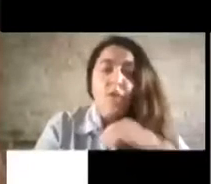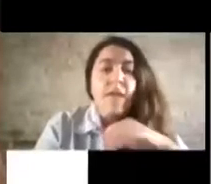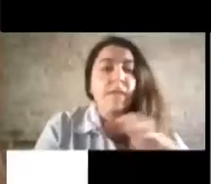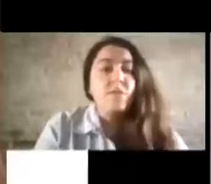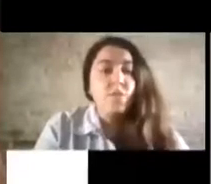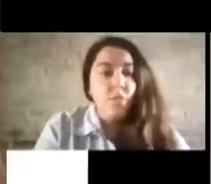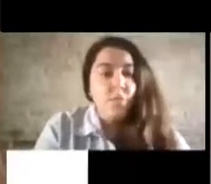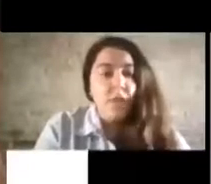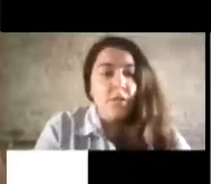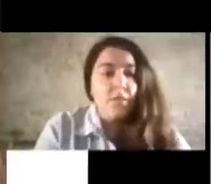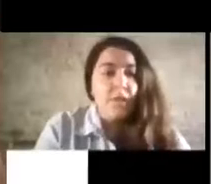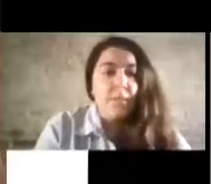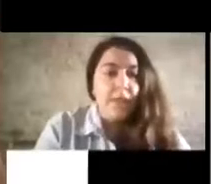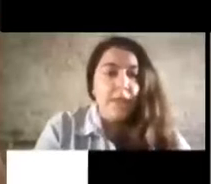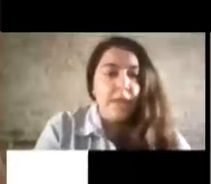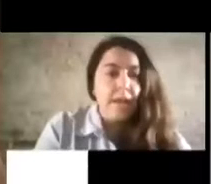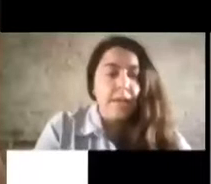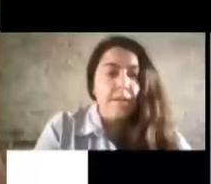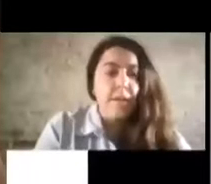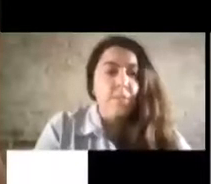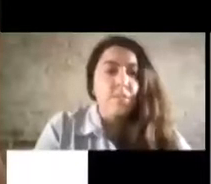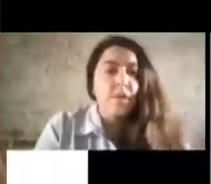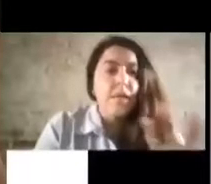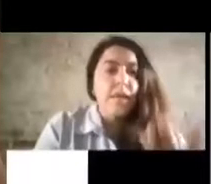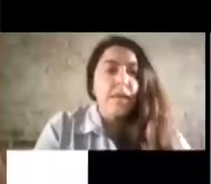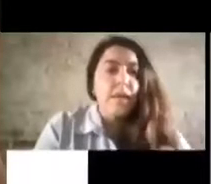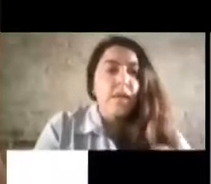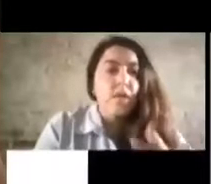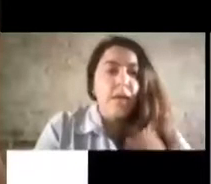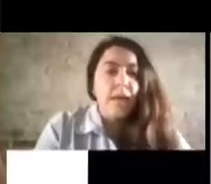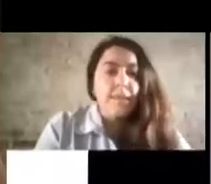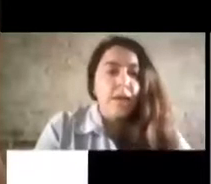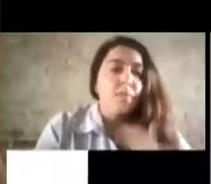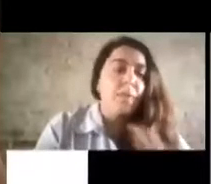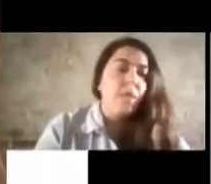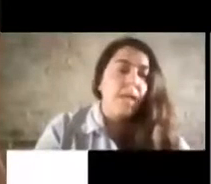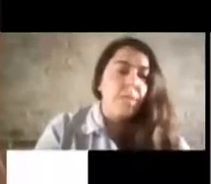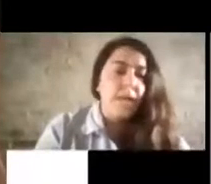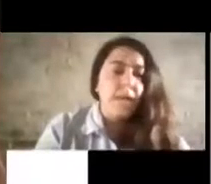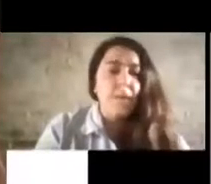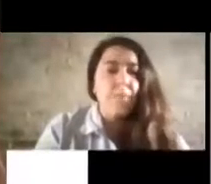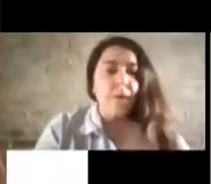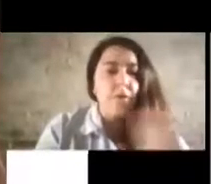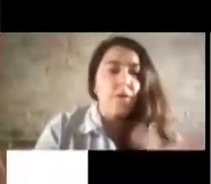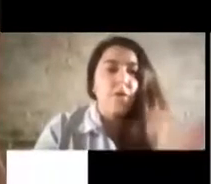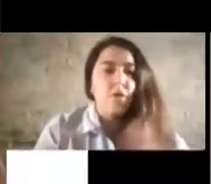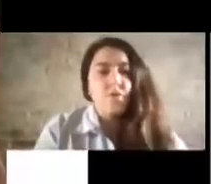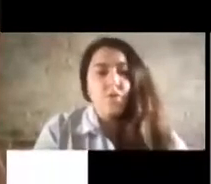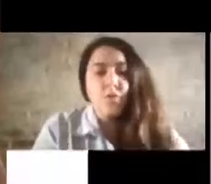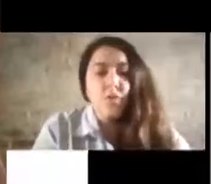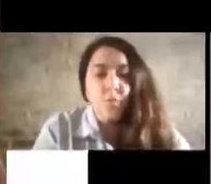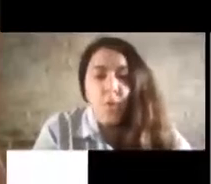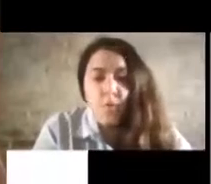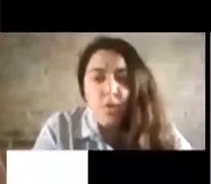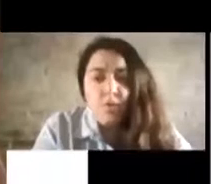Bueno, este es otro modelo de madera que vemos y lo que hace es lo mismo que el apilable, pero